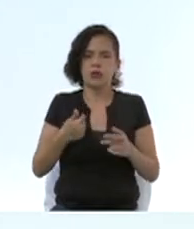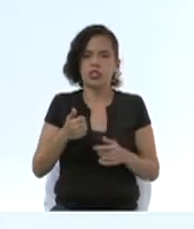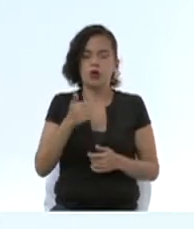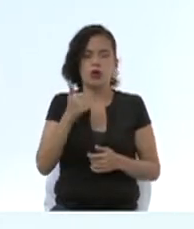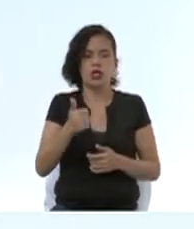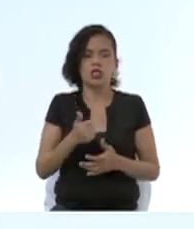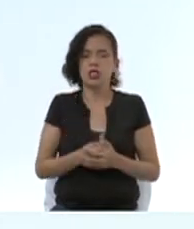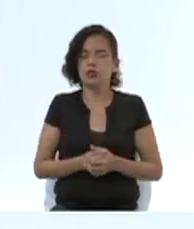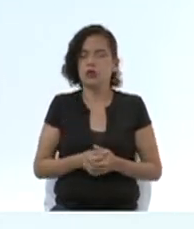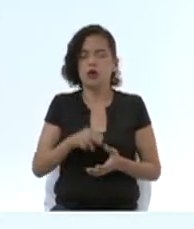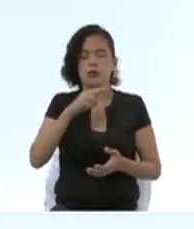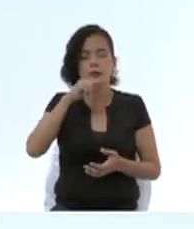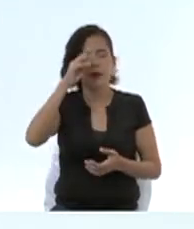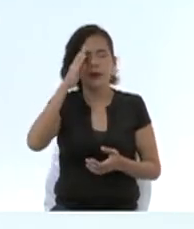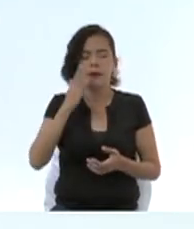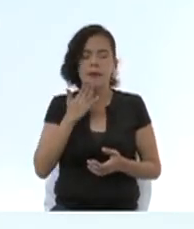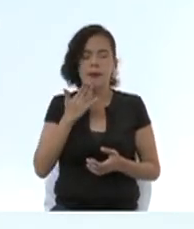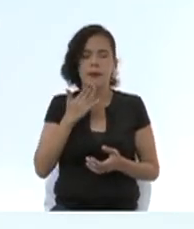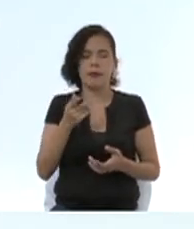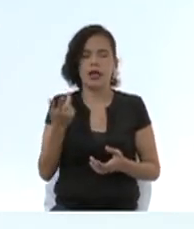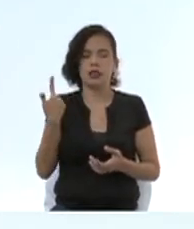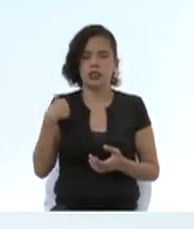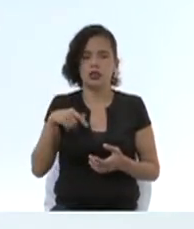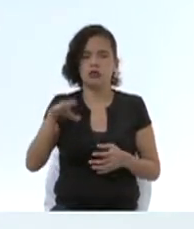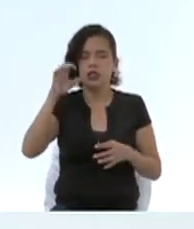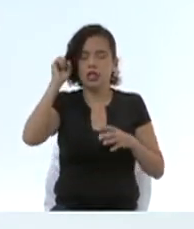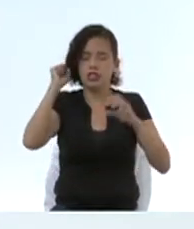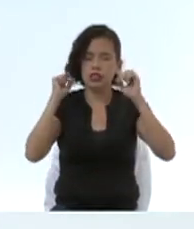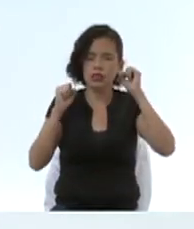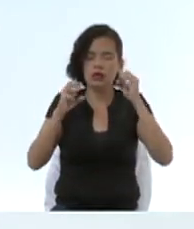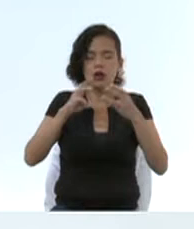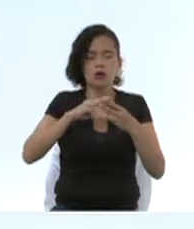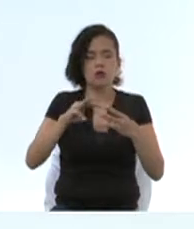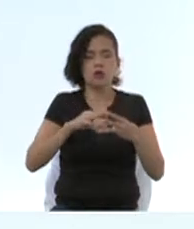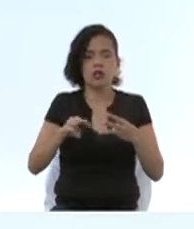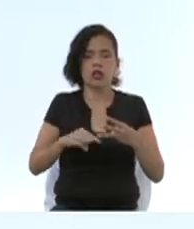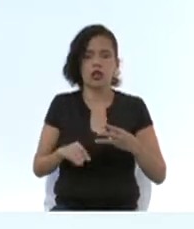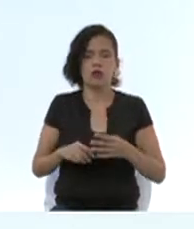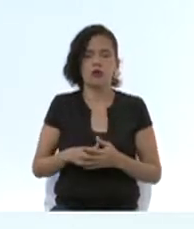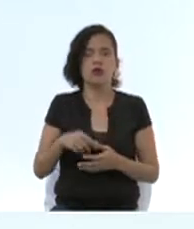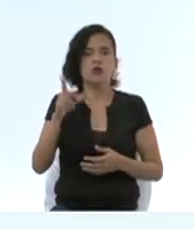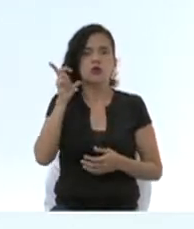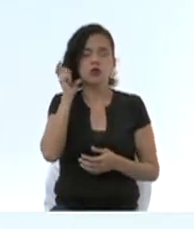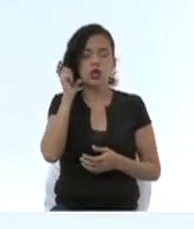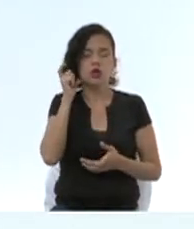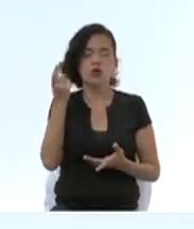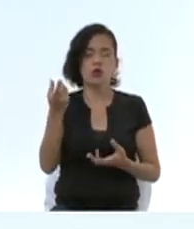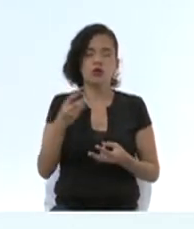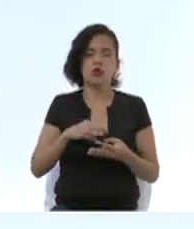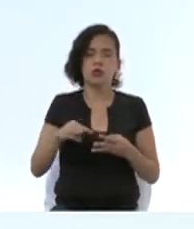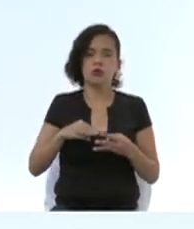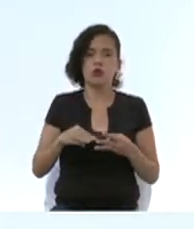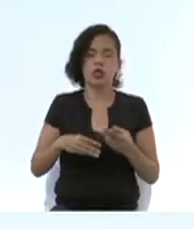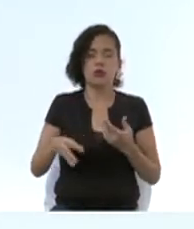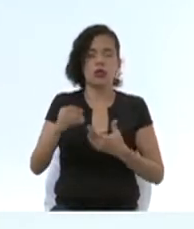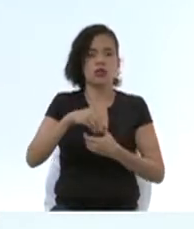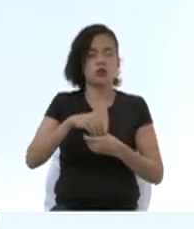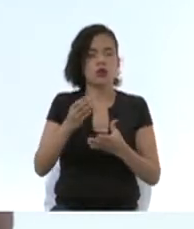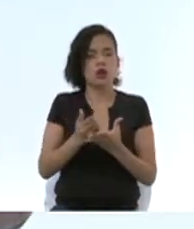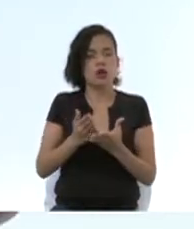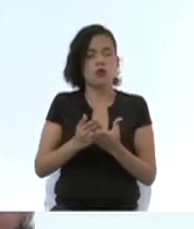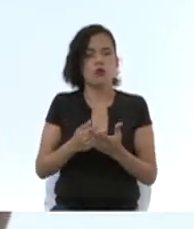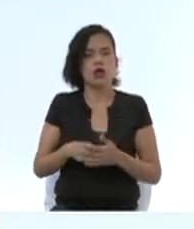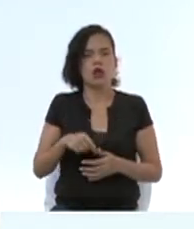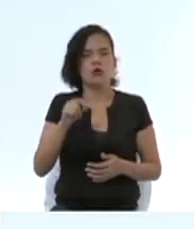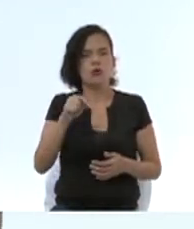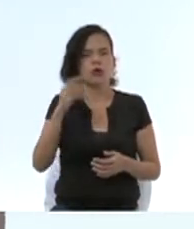buenísimos, los padres han tenido bastante receptividad con el programa, aún se escucha el programa dentro de las escuelas. En un